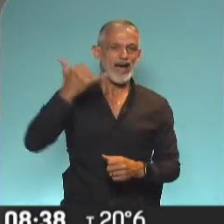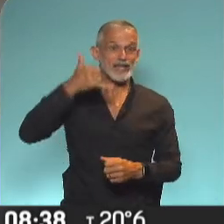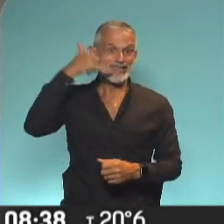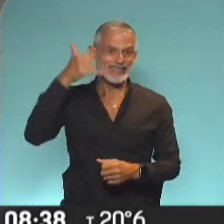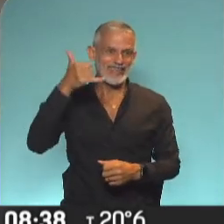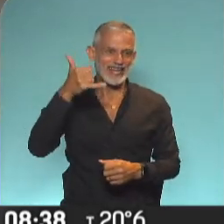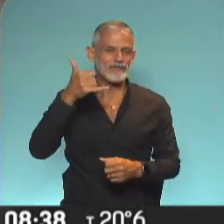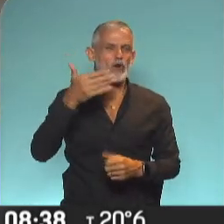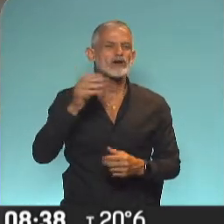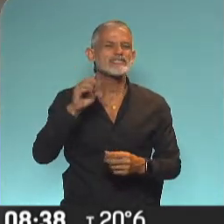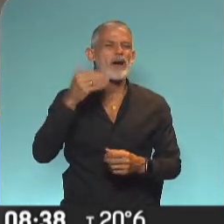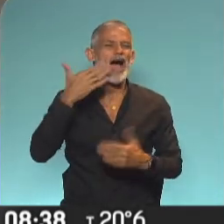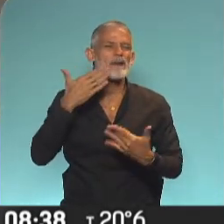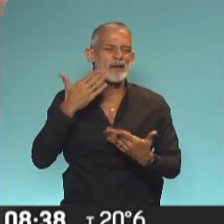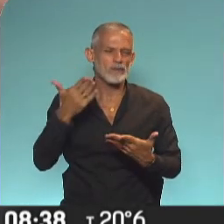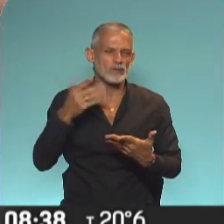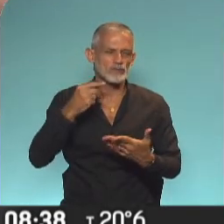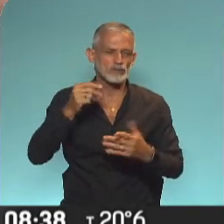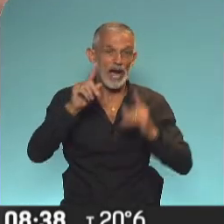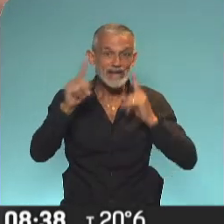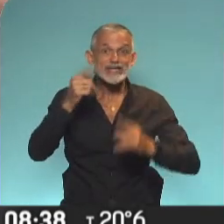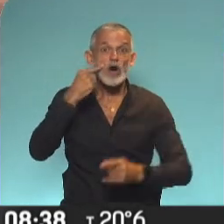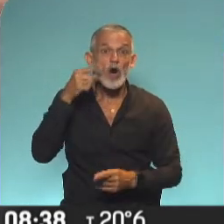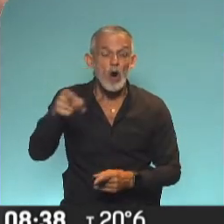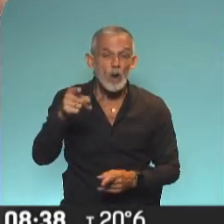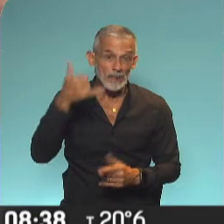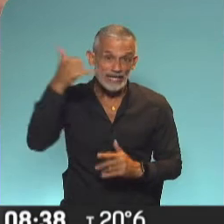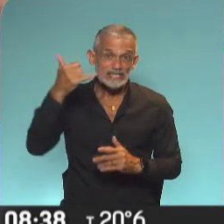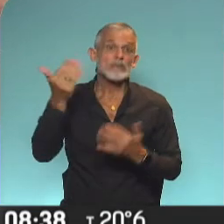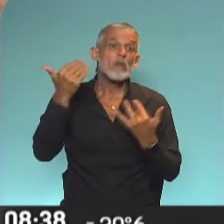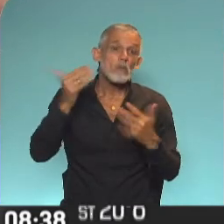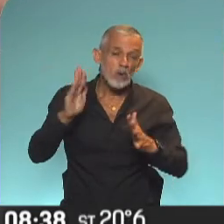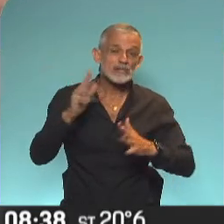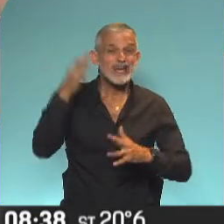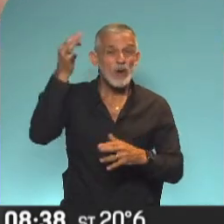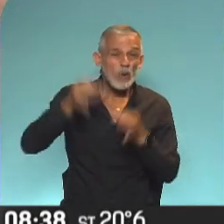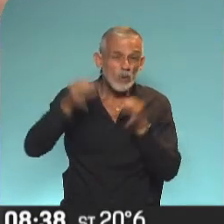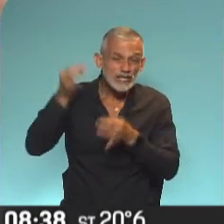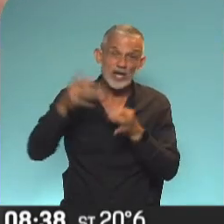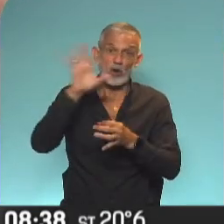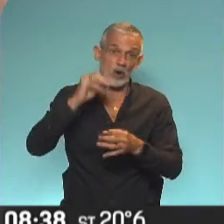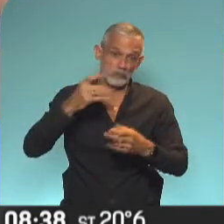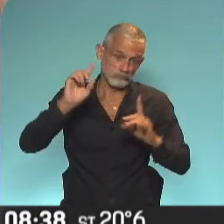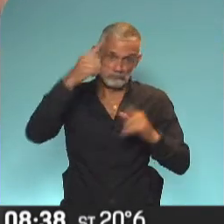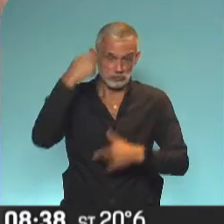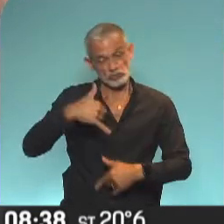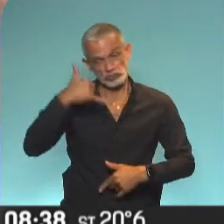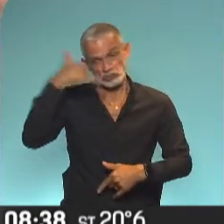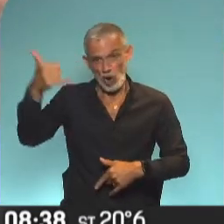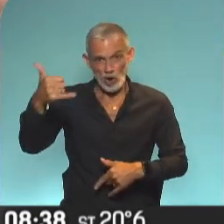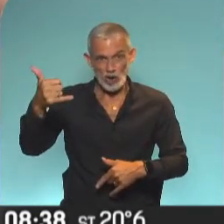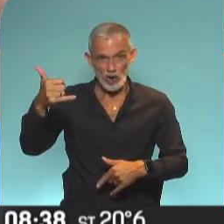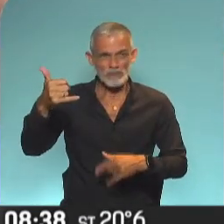telefónica Hablemos que atiende a los varones que llaman, que pueden ser derivados judicialmente o llaman de manera espontánea, y